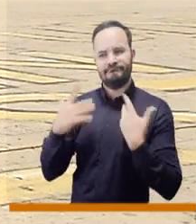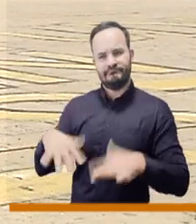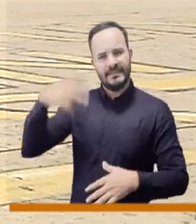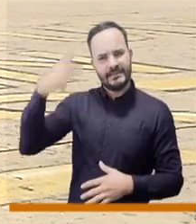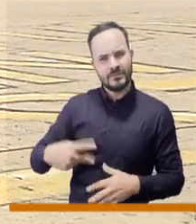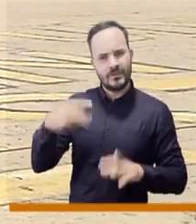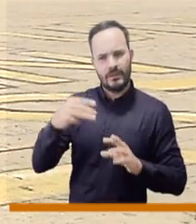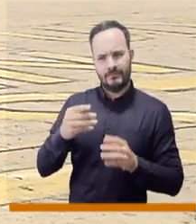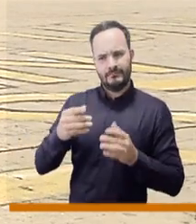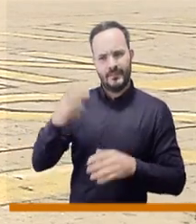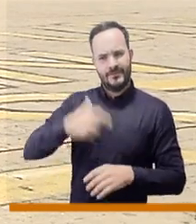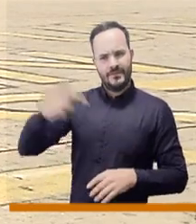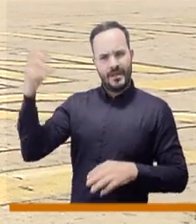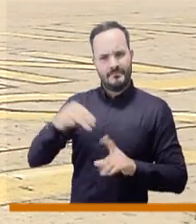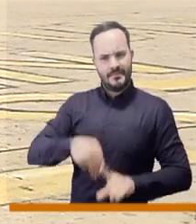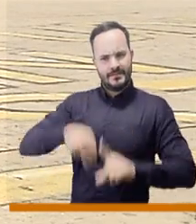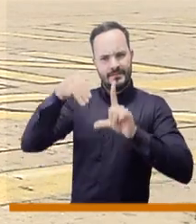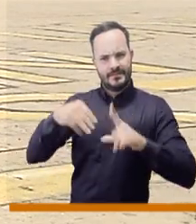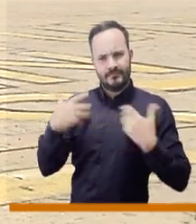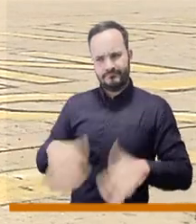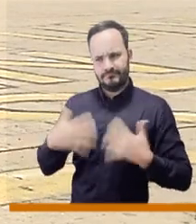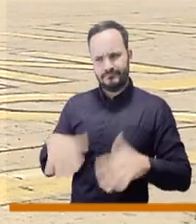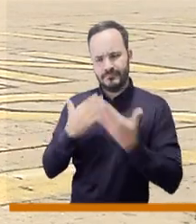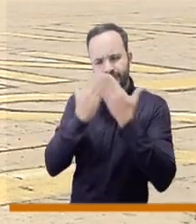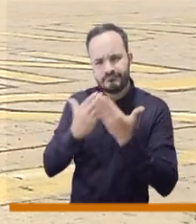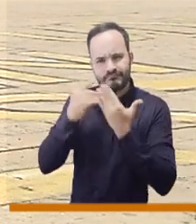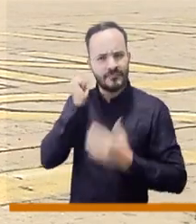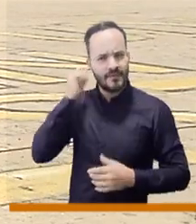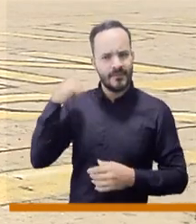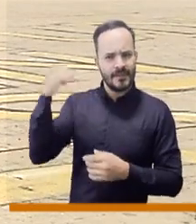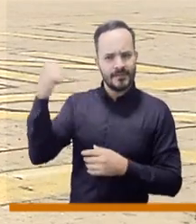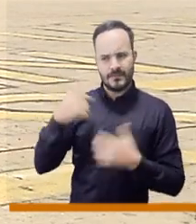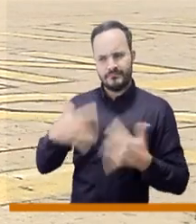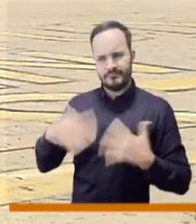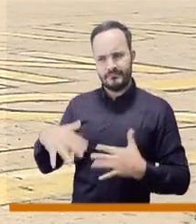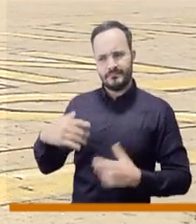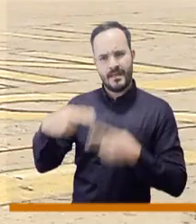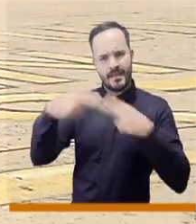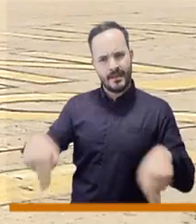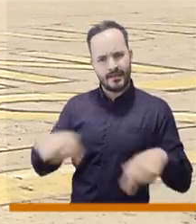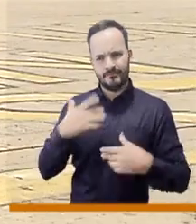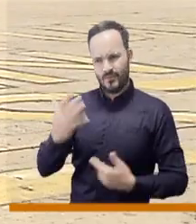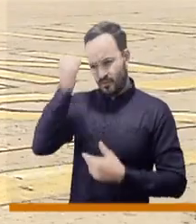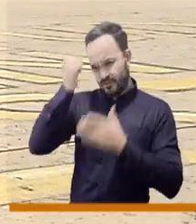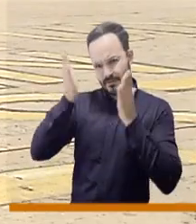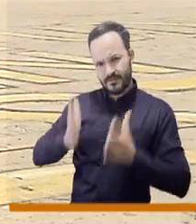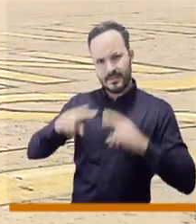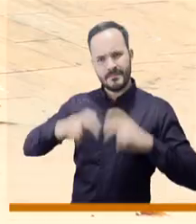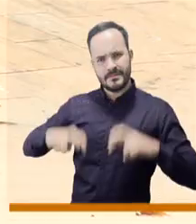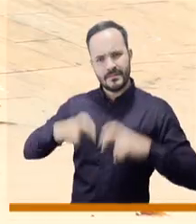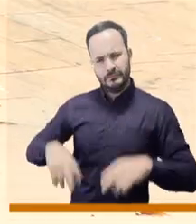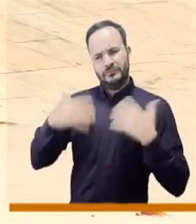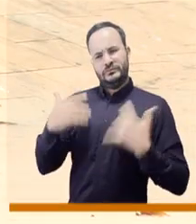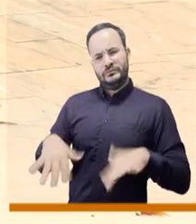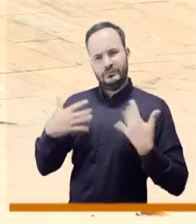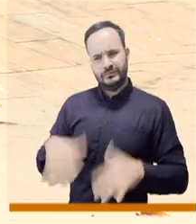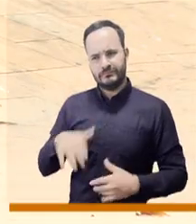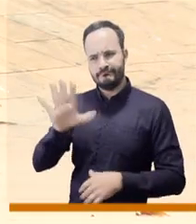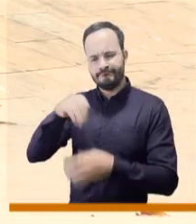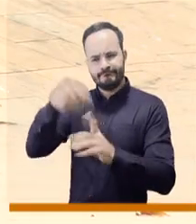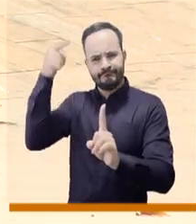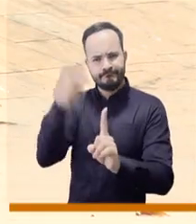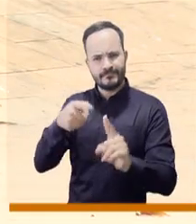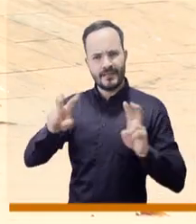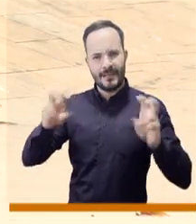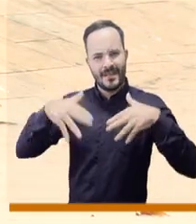González, historiadora, magíster en estudios feministas de género, investigadora, docente universitaria y consultora con énfasis